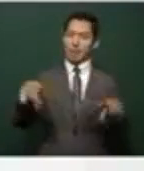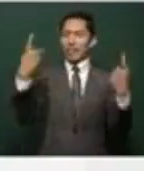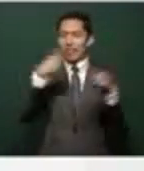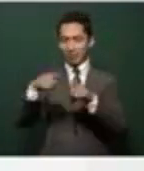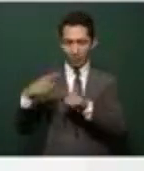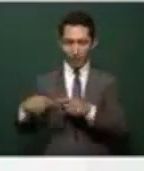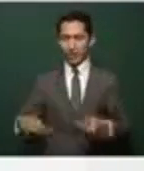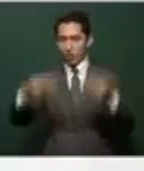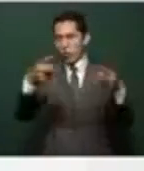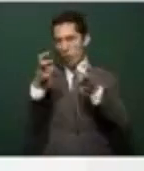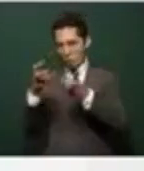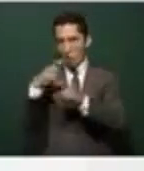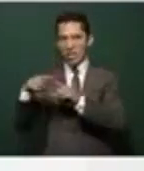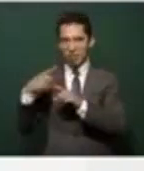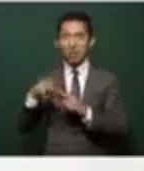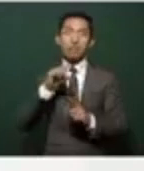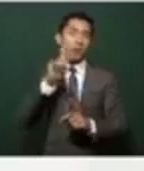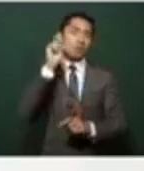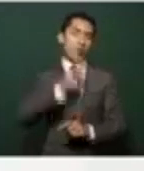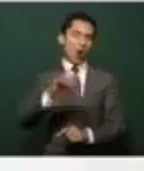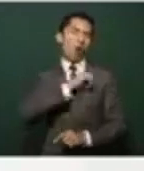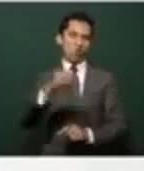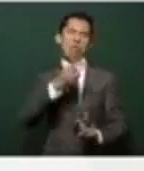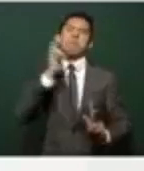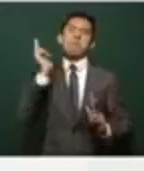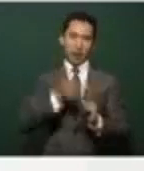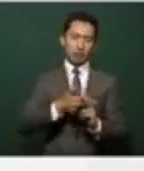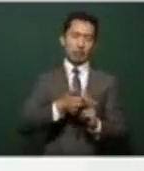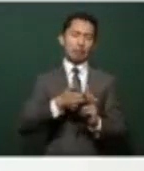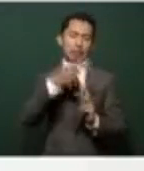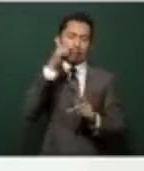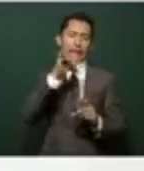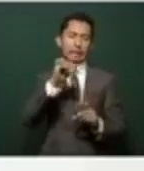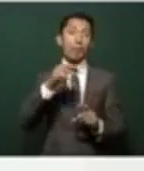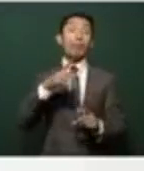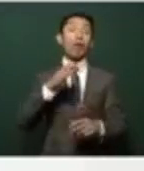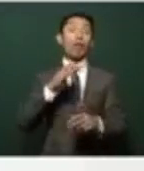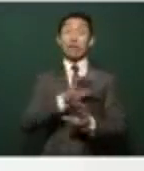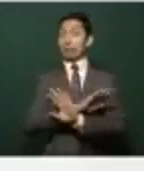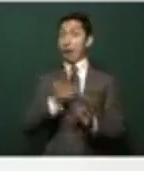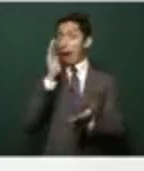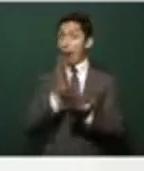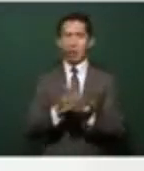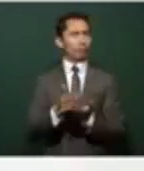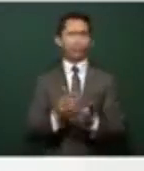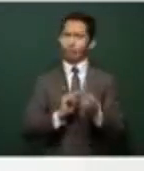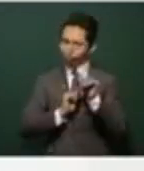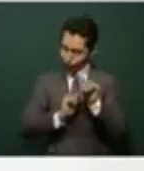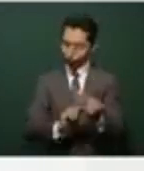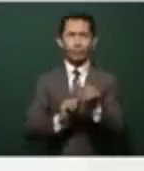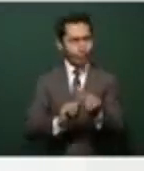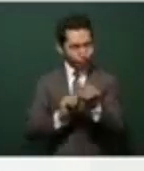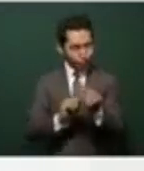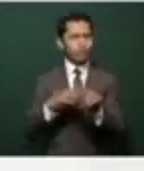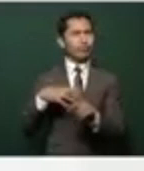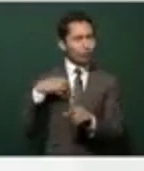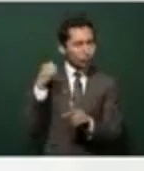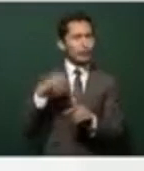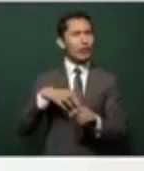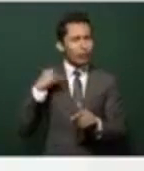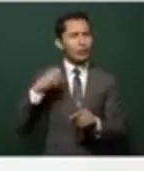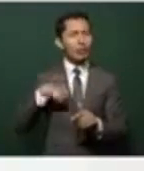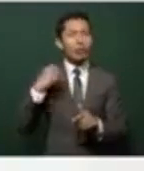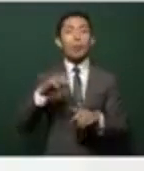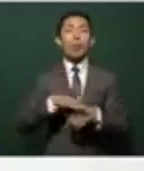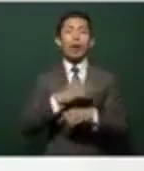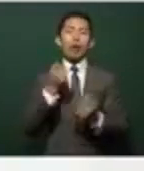así como feminicidio. Y tenemos una gran tarea que hacer todavía en aquellos que no estamos por debajo de la